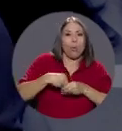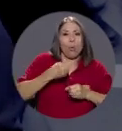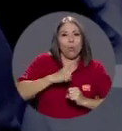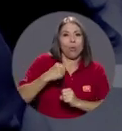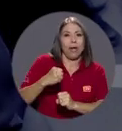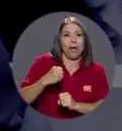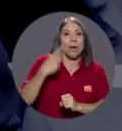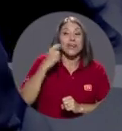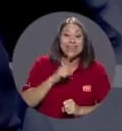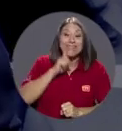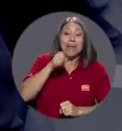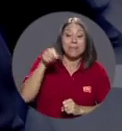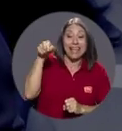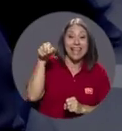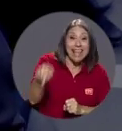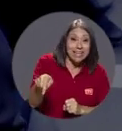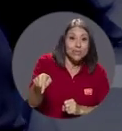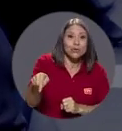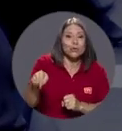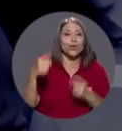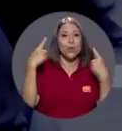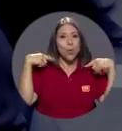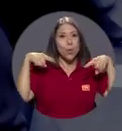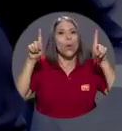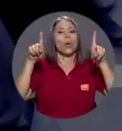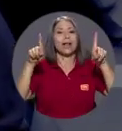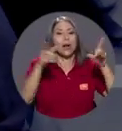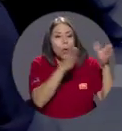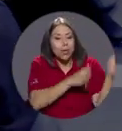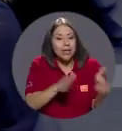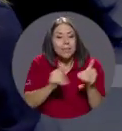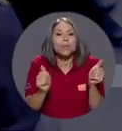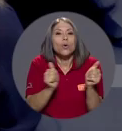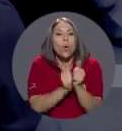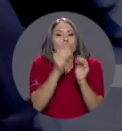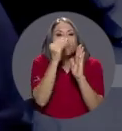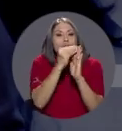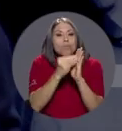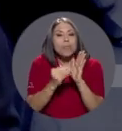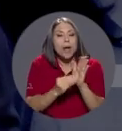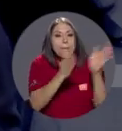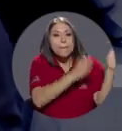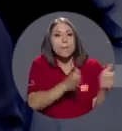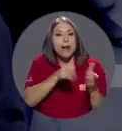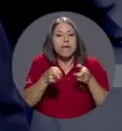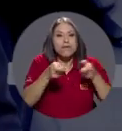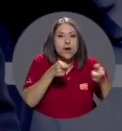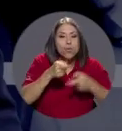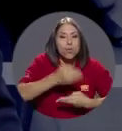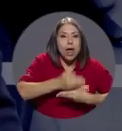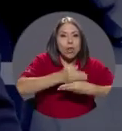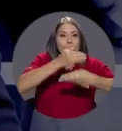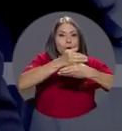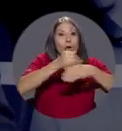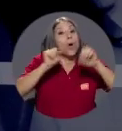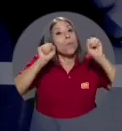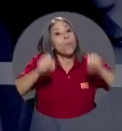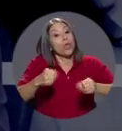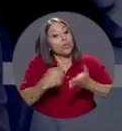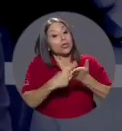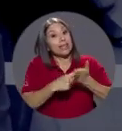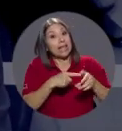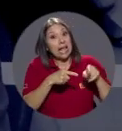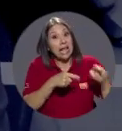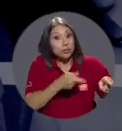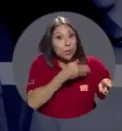los que operativizan en el territorio el ordenamiento territorial por parte de un plan regulador, que podemos debatir si el plan regulador es